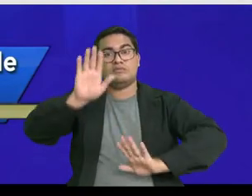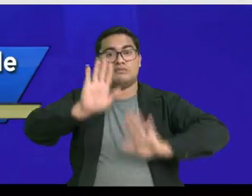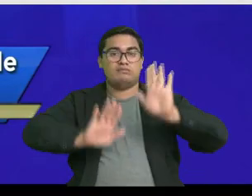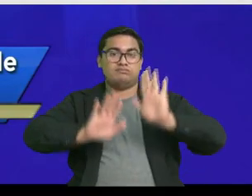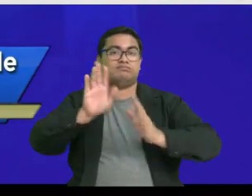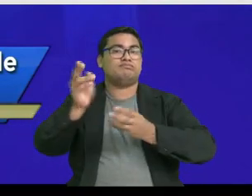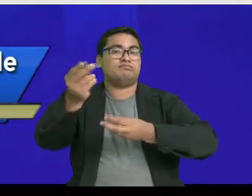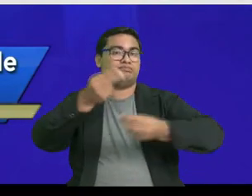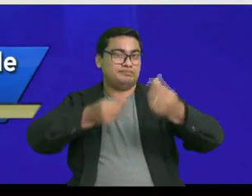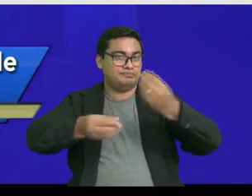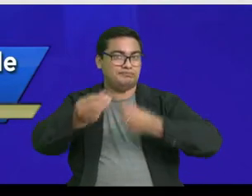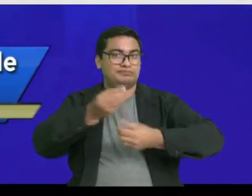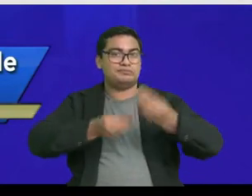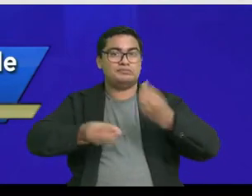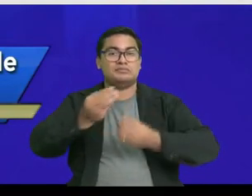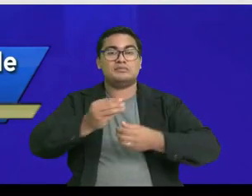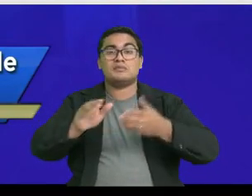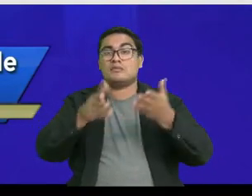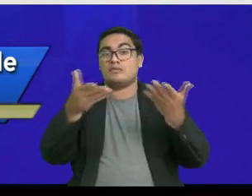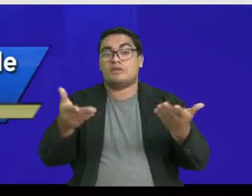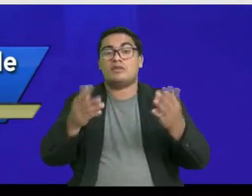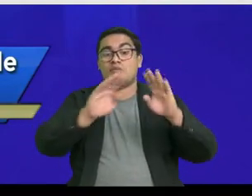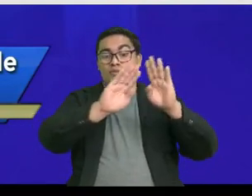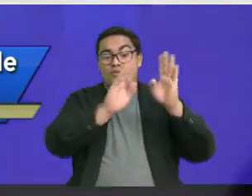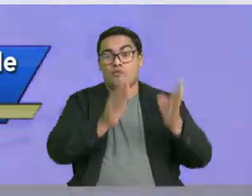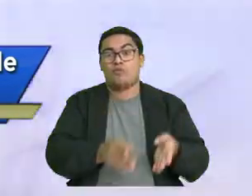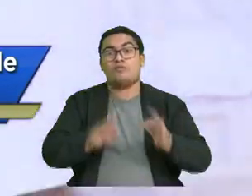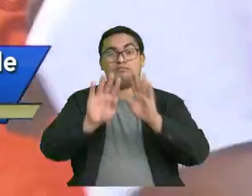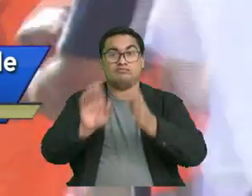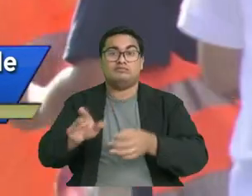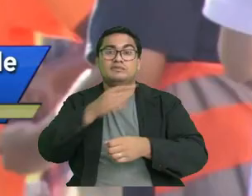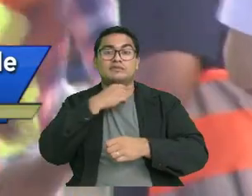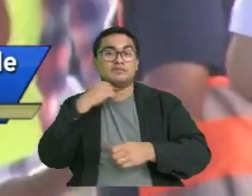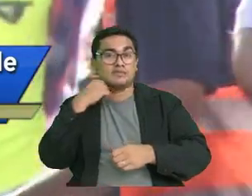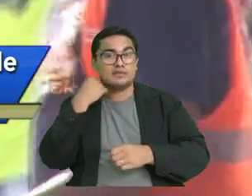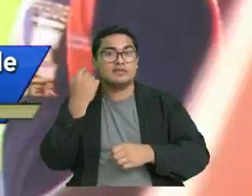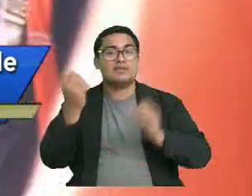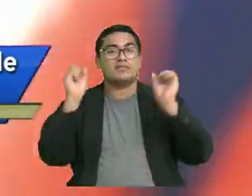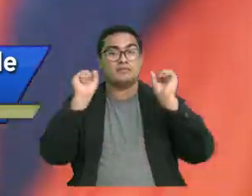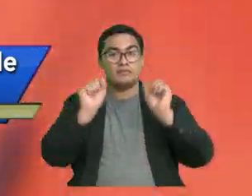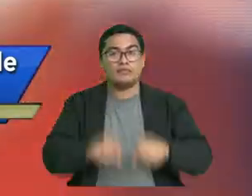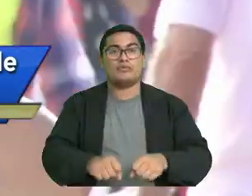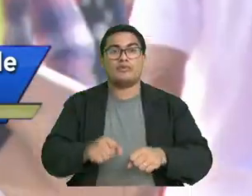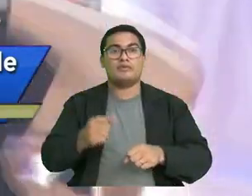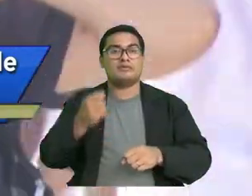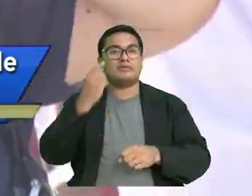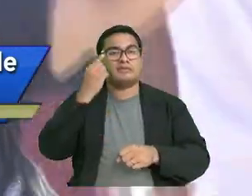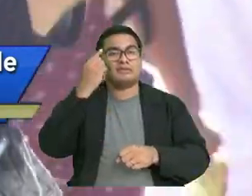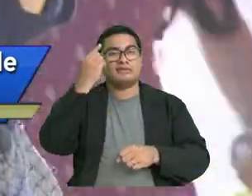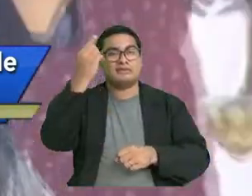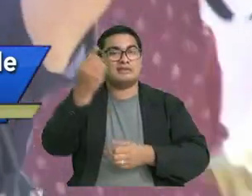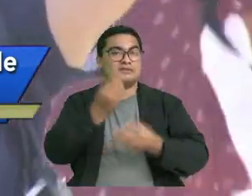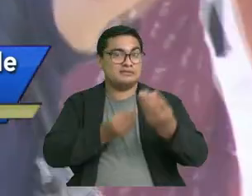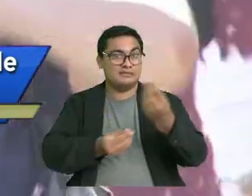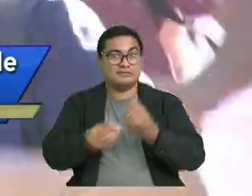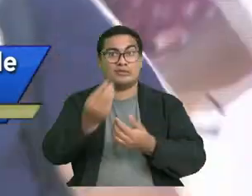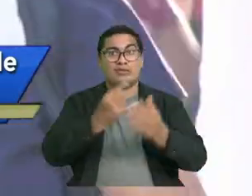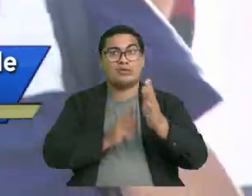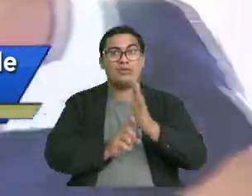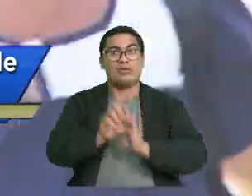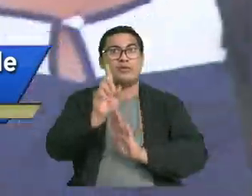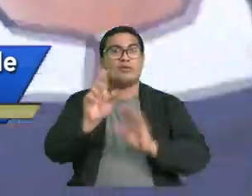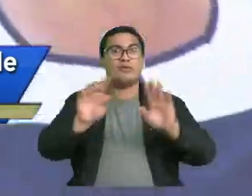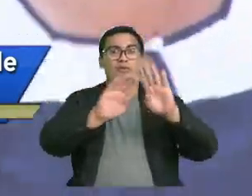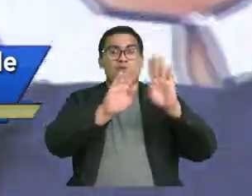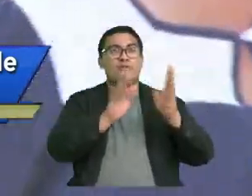economía. Para que la mujer realmente sea sujeta de desarrollo económico y que